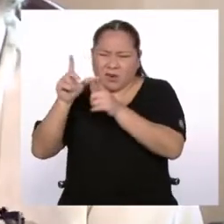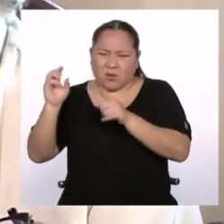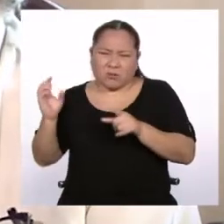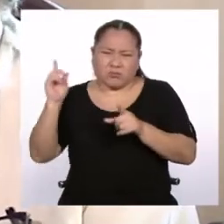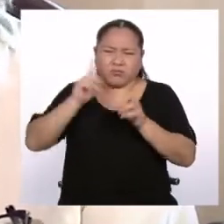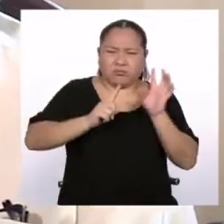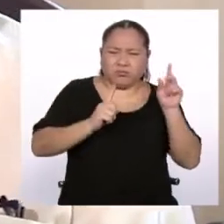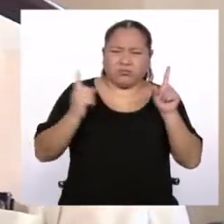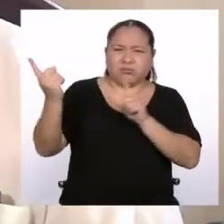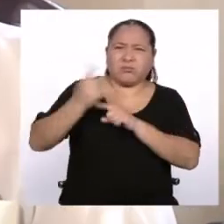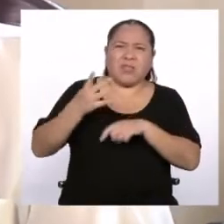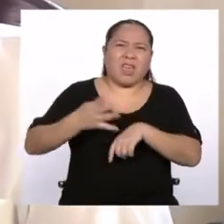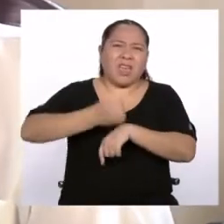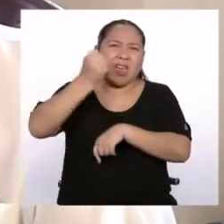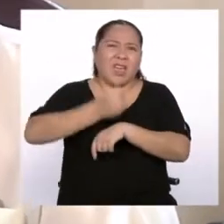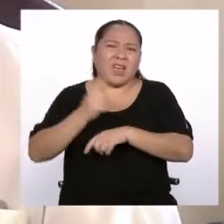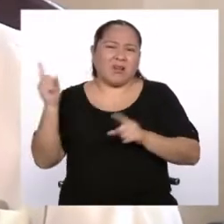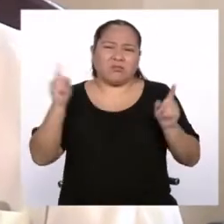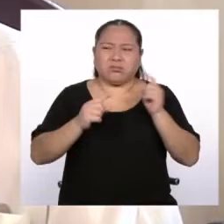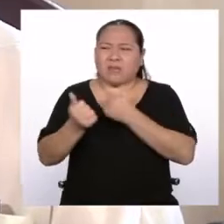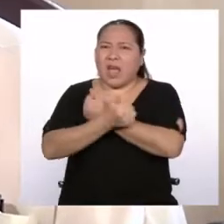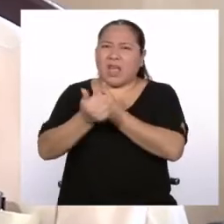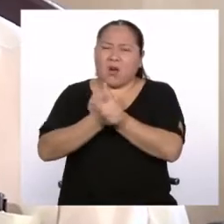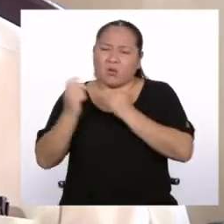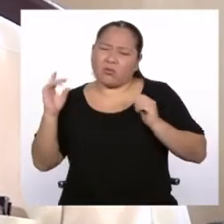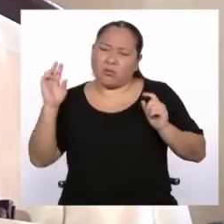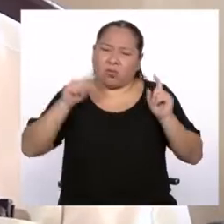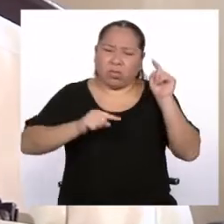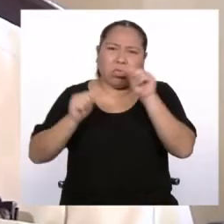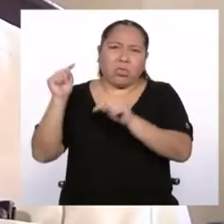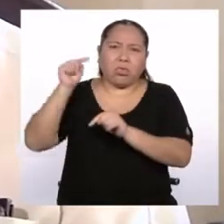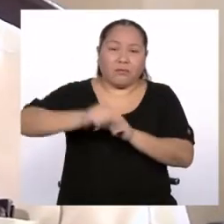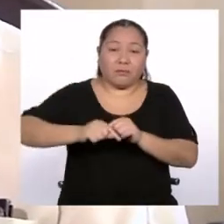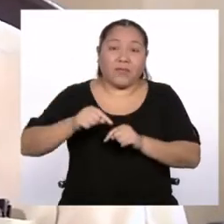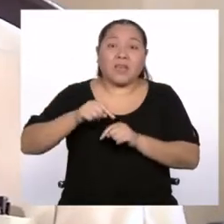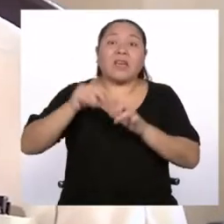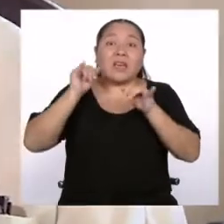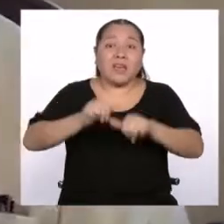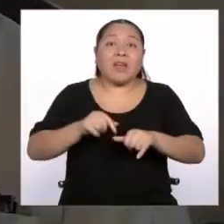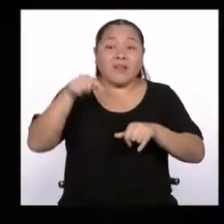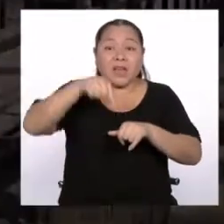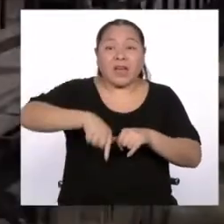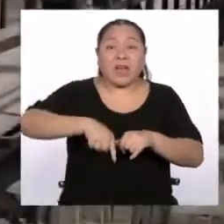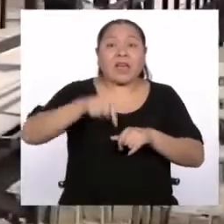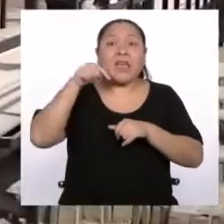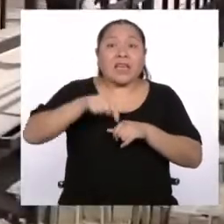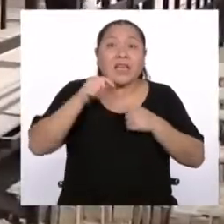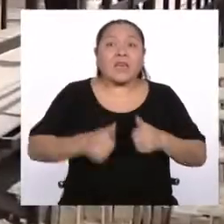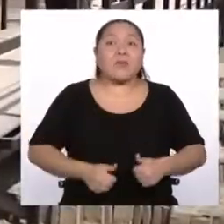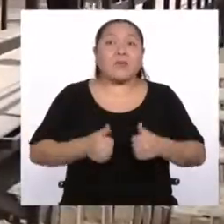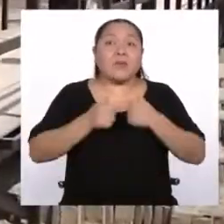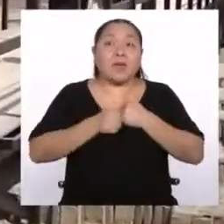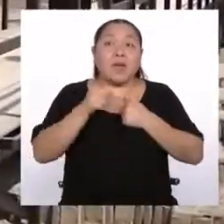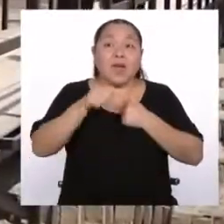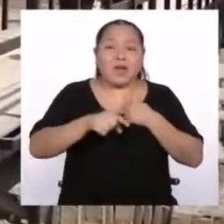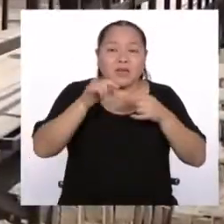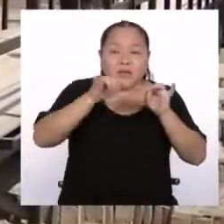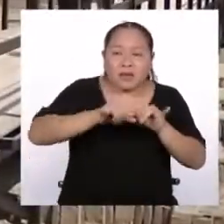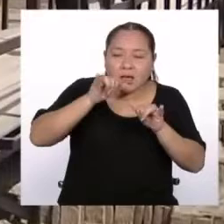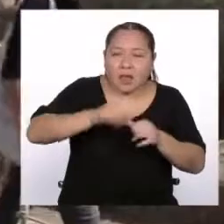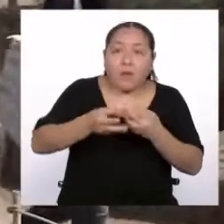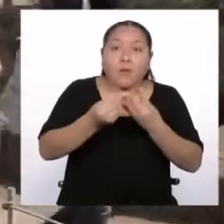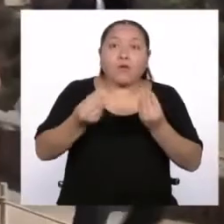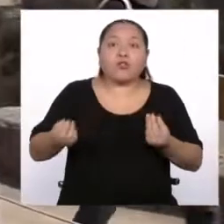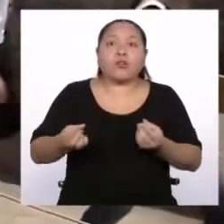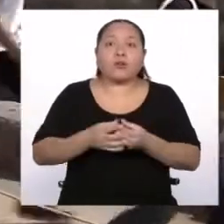de Nazca, de Ica, de Ayacucho, del altiplano, y convergían acá y vivían. Tenemos los restos a lo largo de toda la